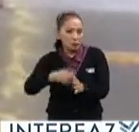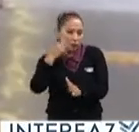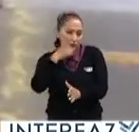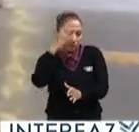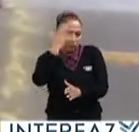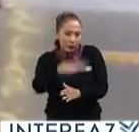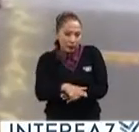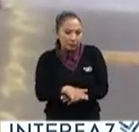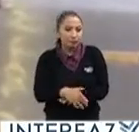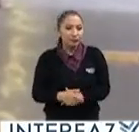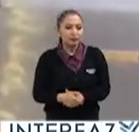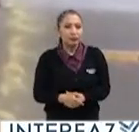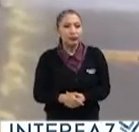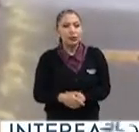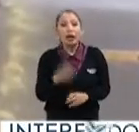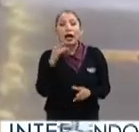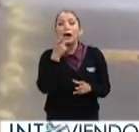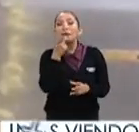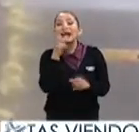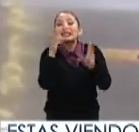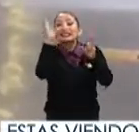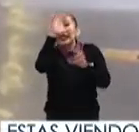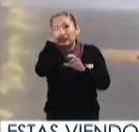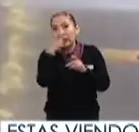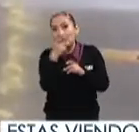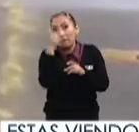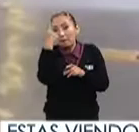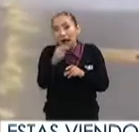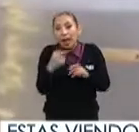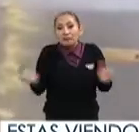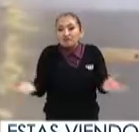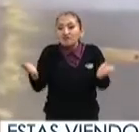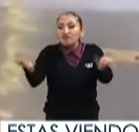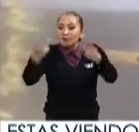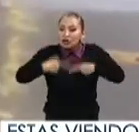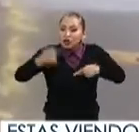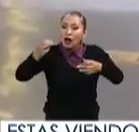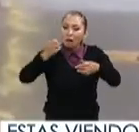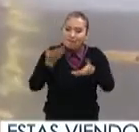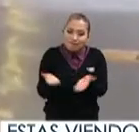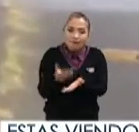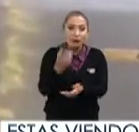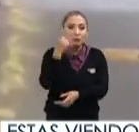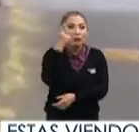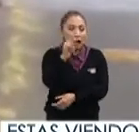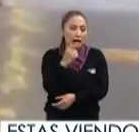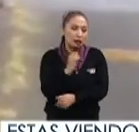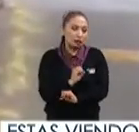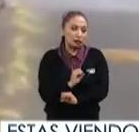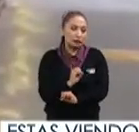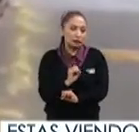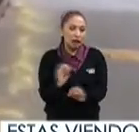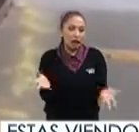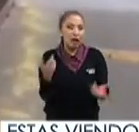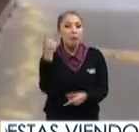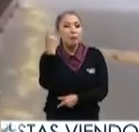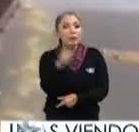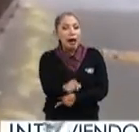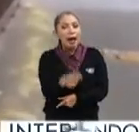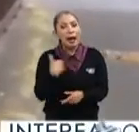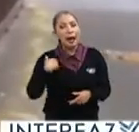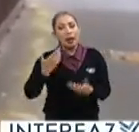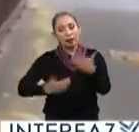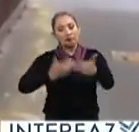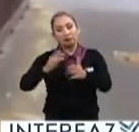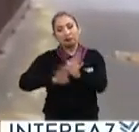bien lo sabemos, pues hablar de ciencia sirve mucho para inspirar a la gente, para informar y, por supuesto, para empujar